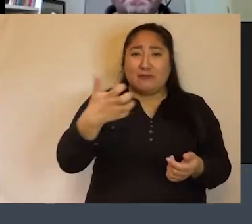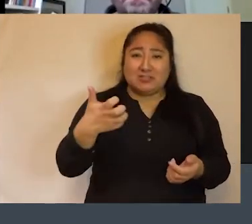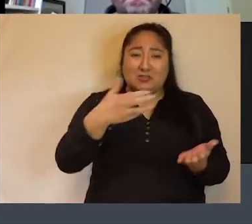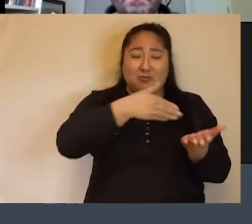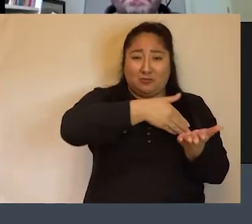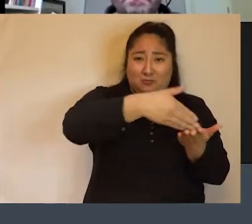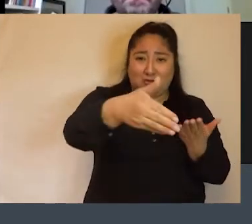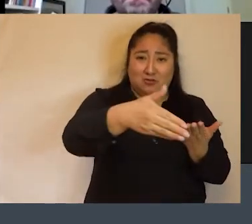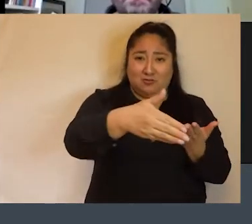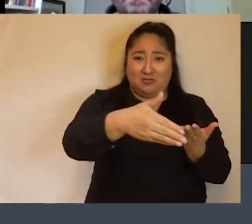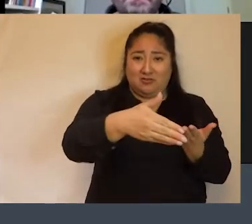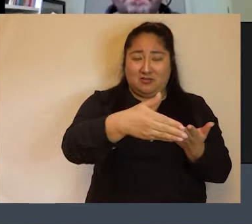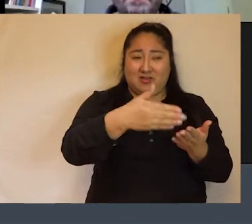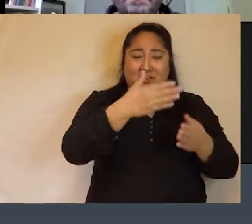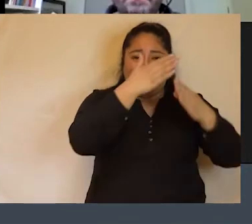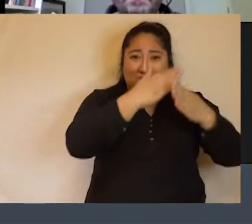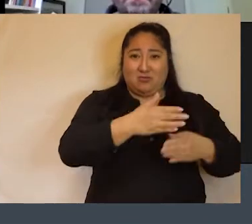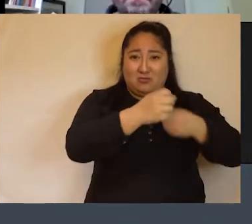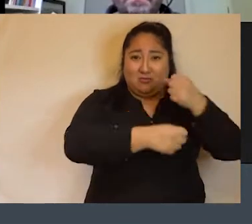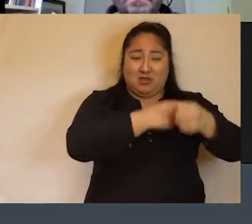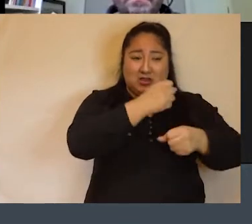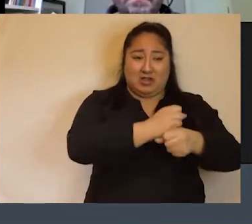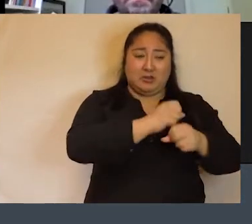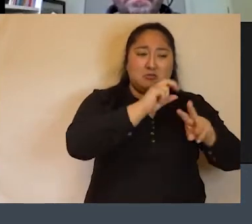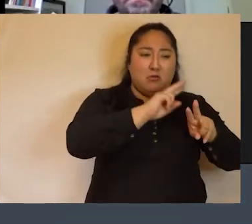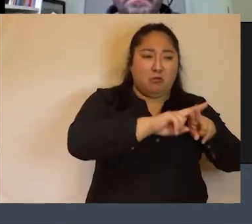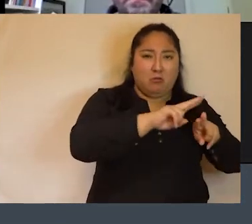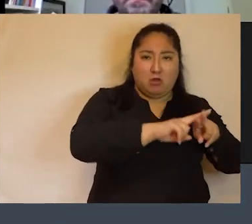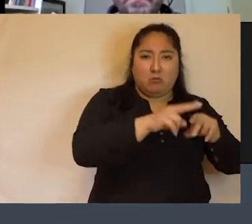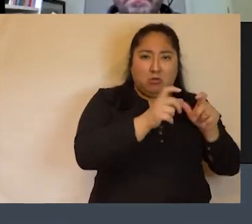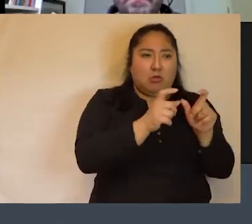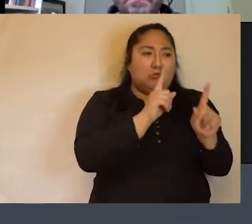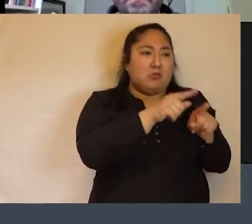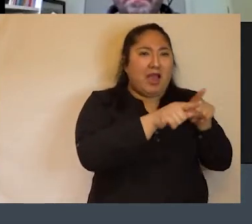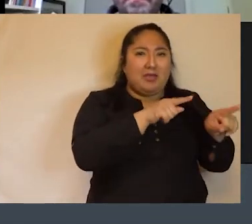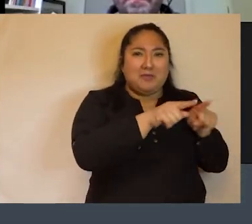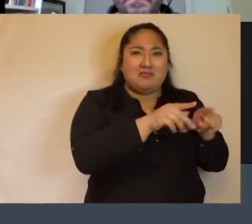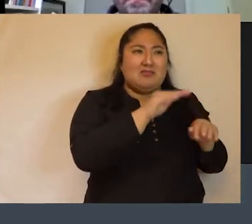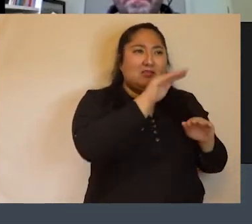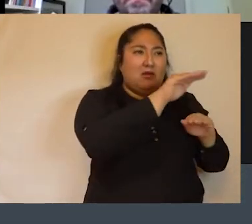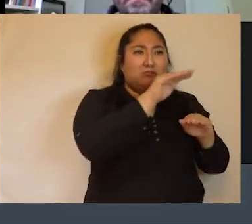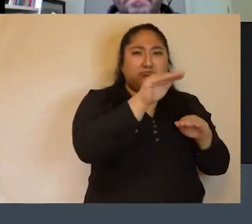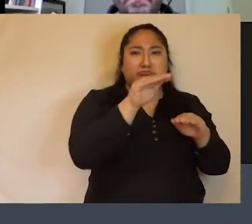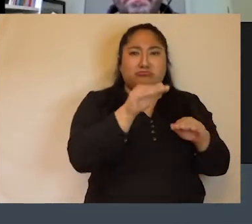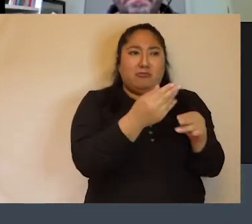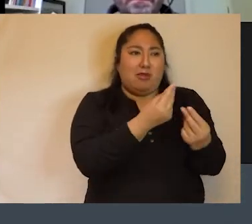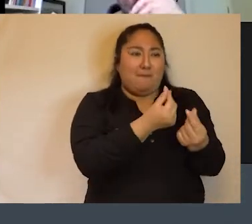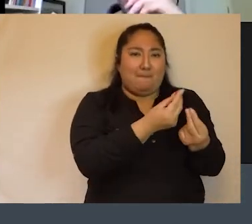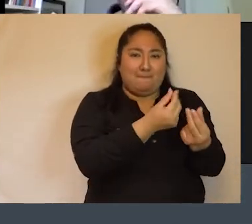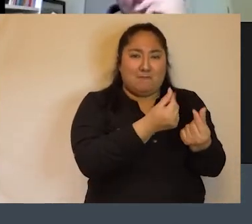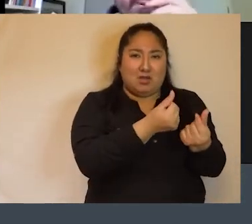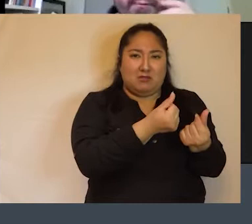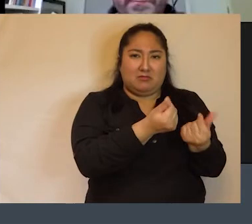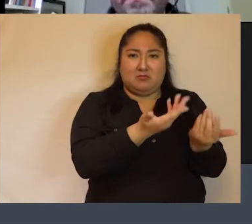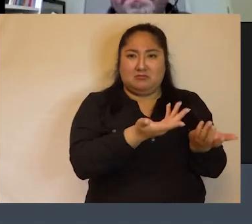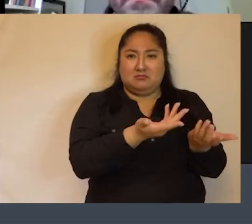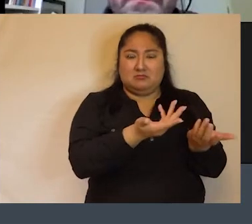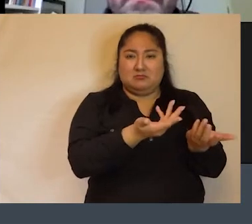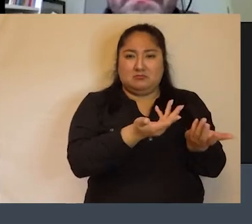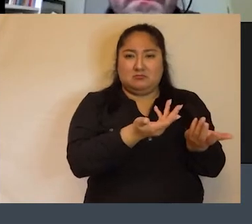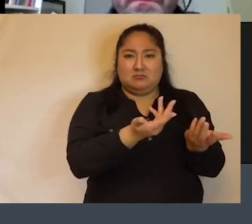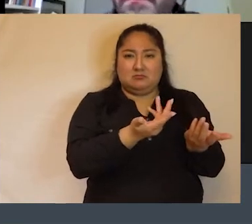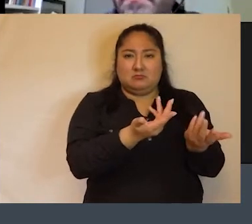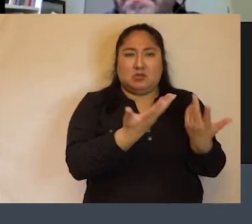900 millones de dólares anuales para gestionar nuestras cuentas y gestionar las inversiones de los fondos en